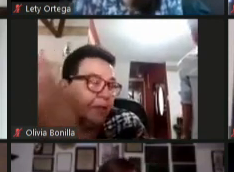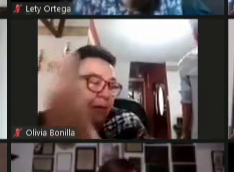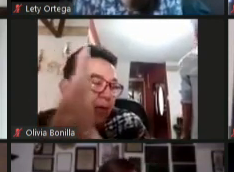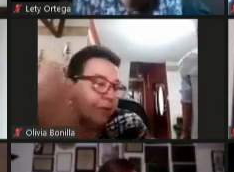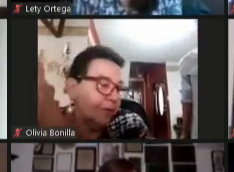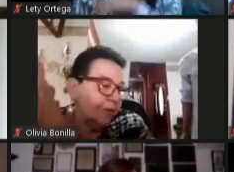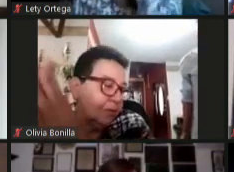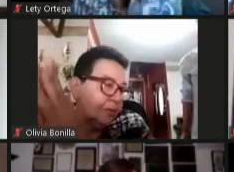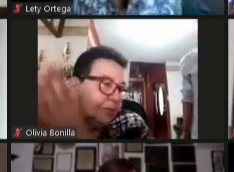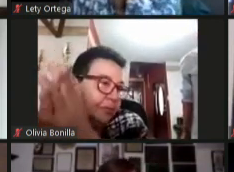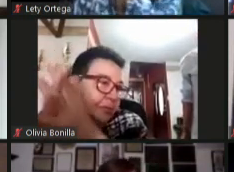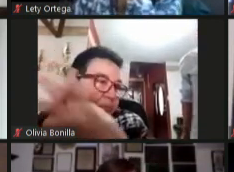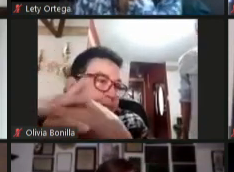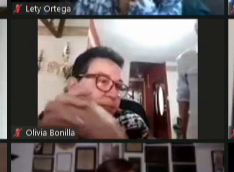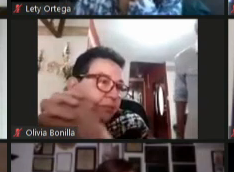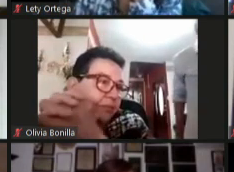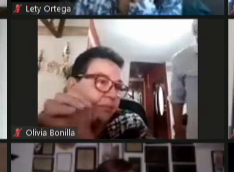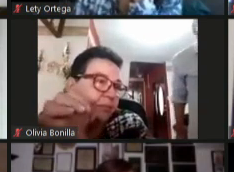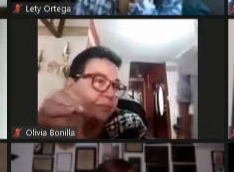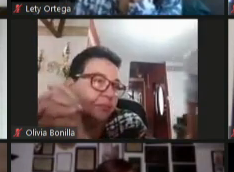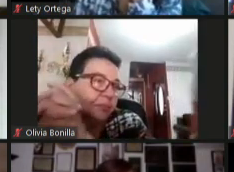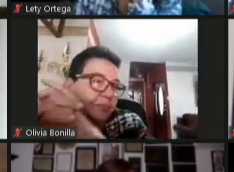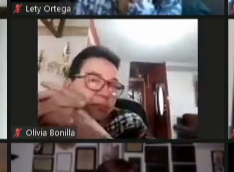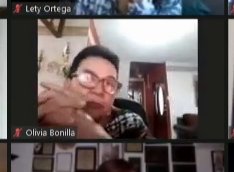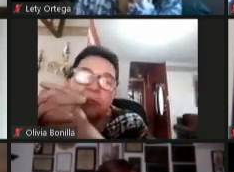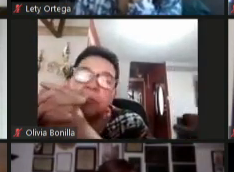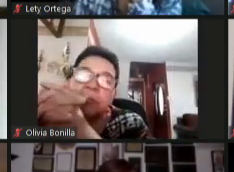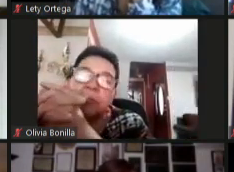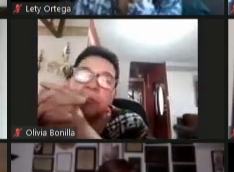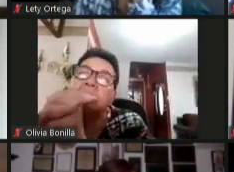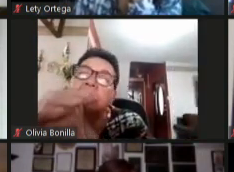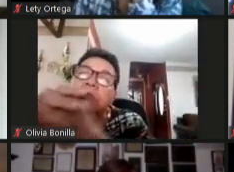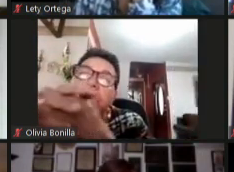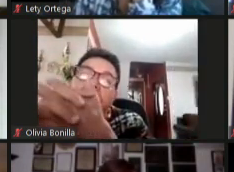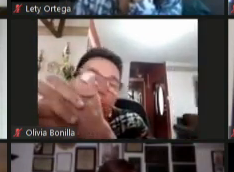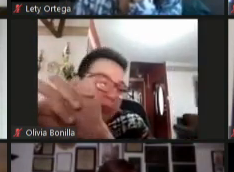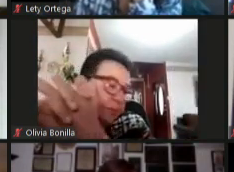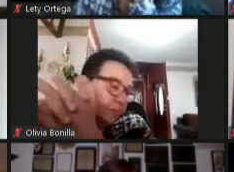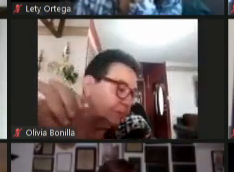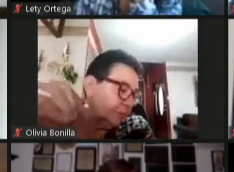Junta Municipal, lo que ha generado un gran problema